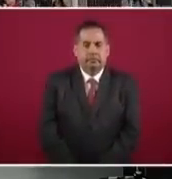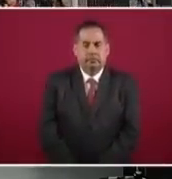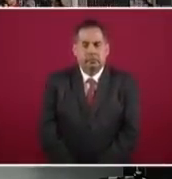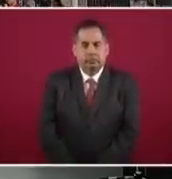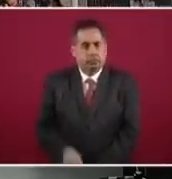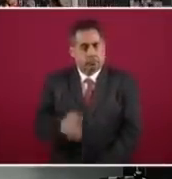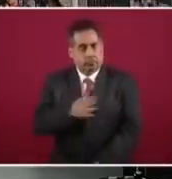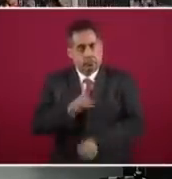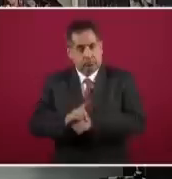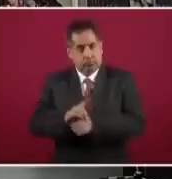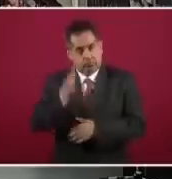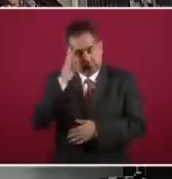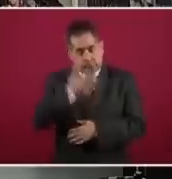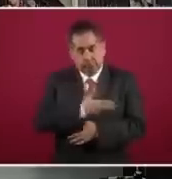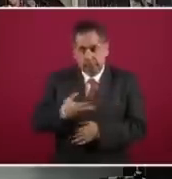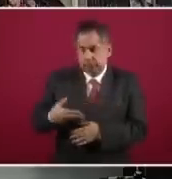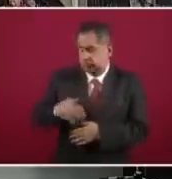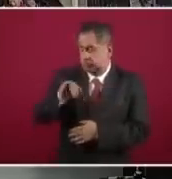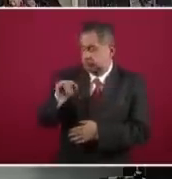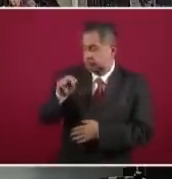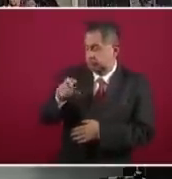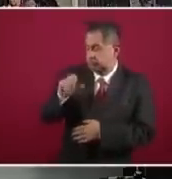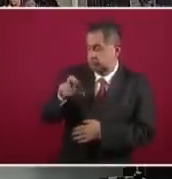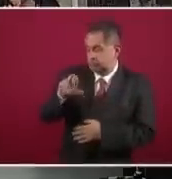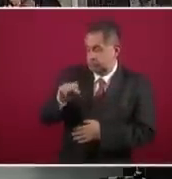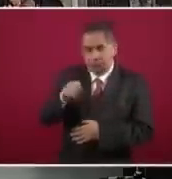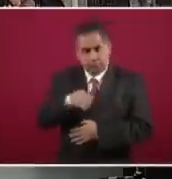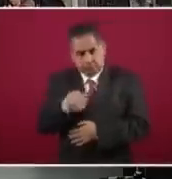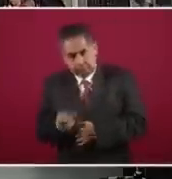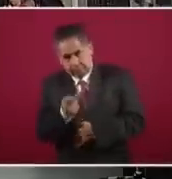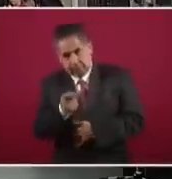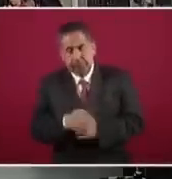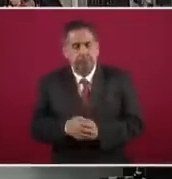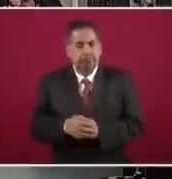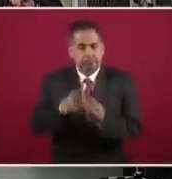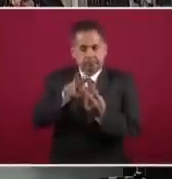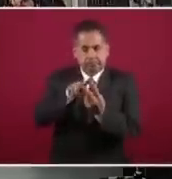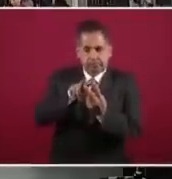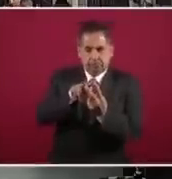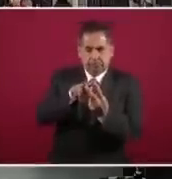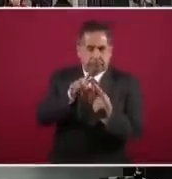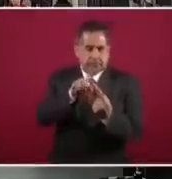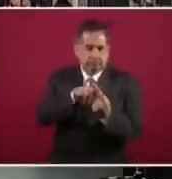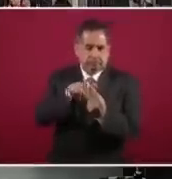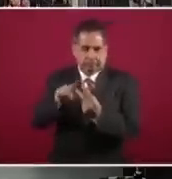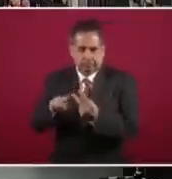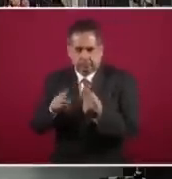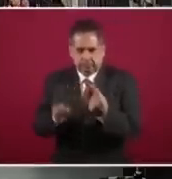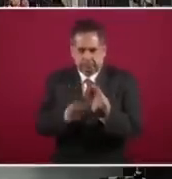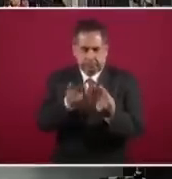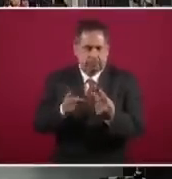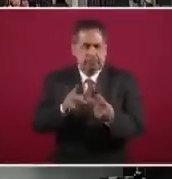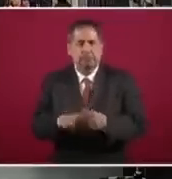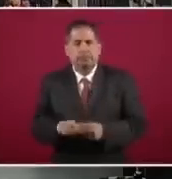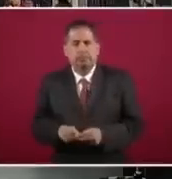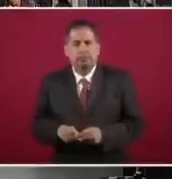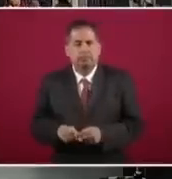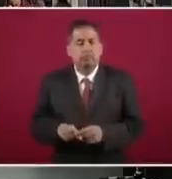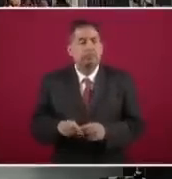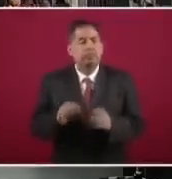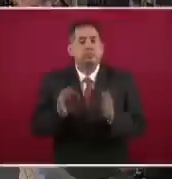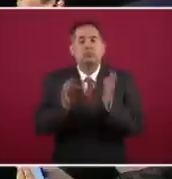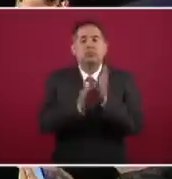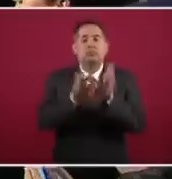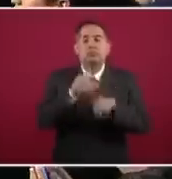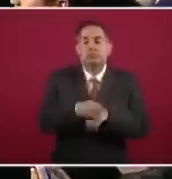Buenos días, señor presidente. Juan Carlos Machorro, del portal Expoc. Justamente de los dos temas quisiera preguntarle. El punto 4 de este